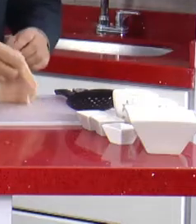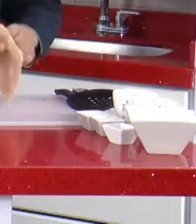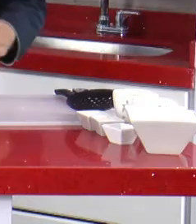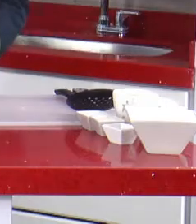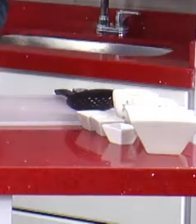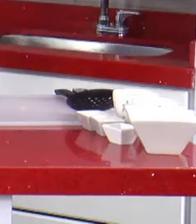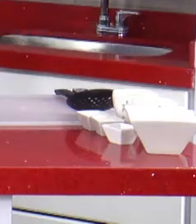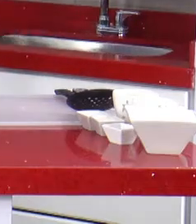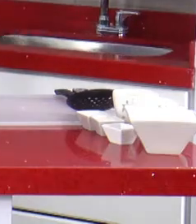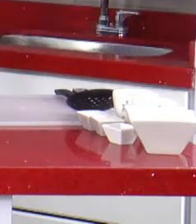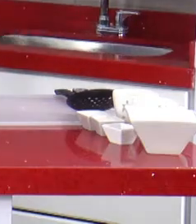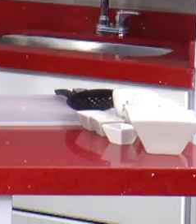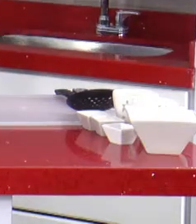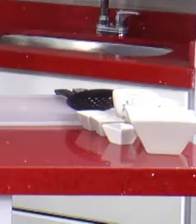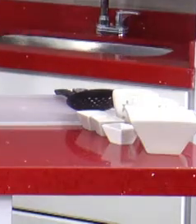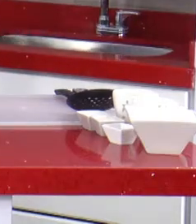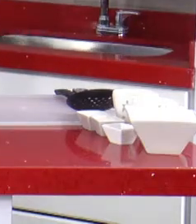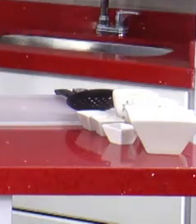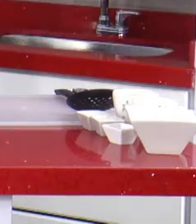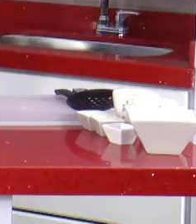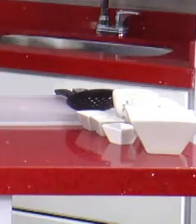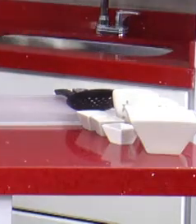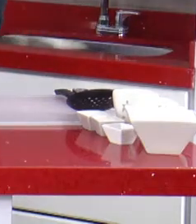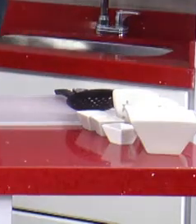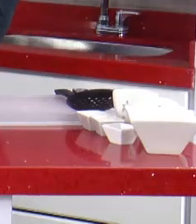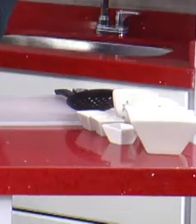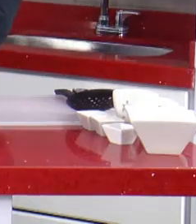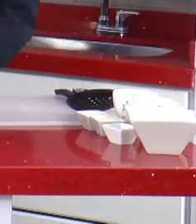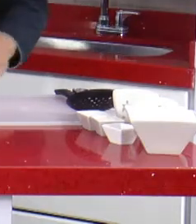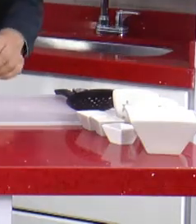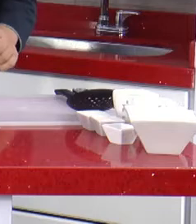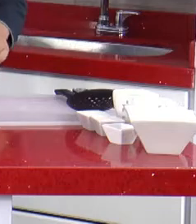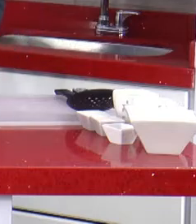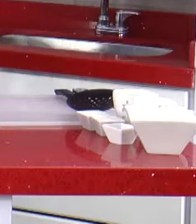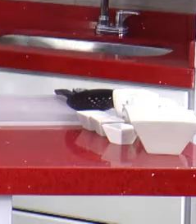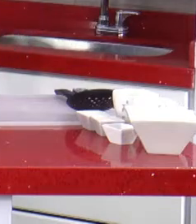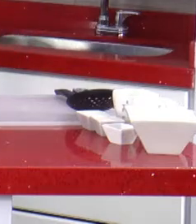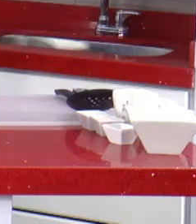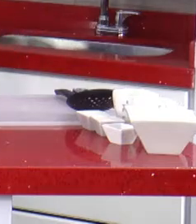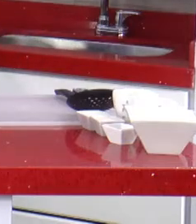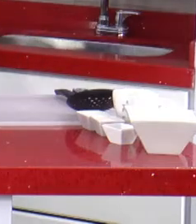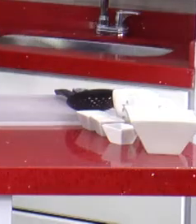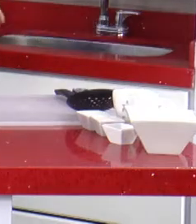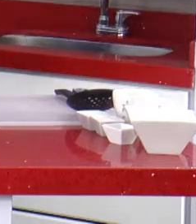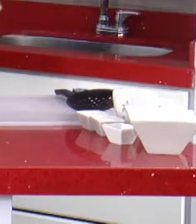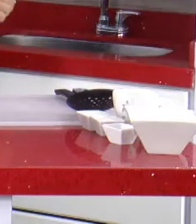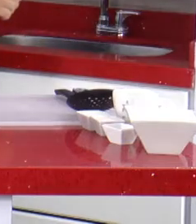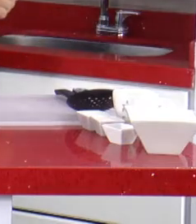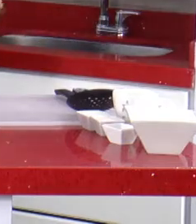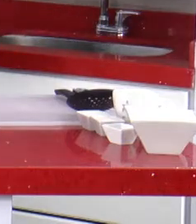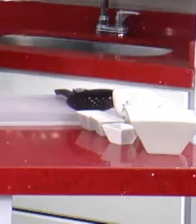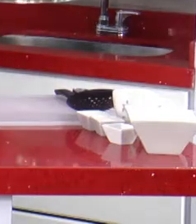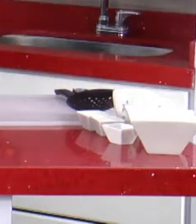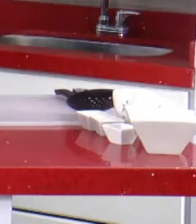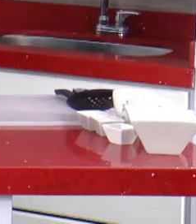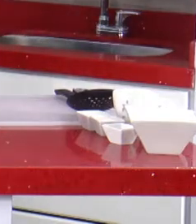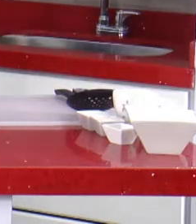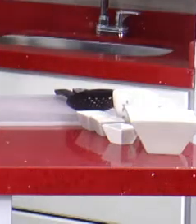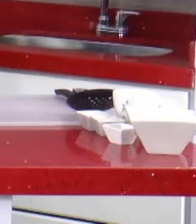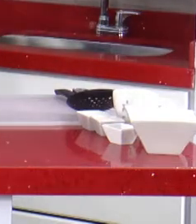Entonces, como les estaba diciendo, por cuestiones de tiempo, pues lo primero que vamos a hacer es la pechuguita a freír, a dorar, a